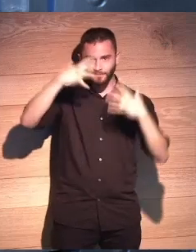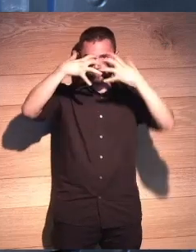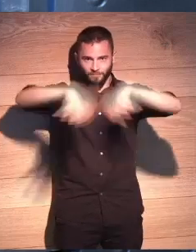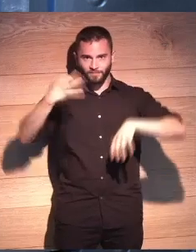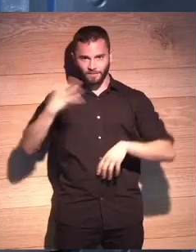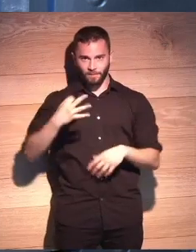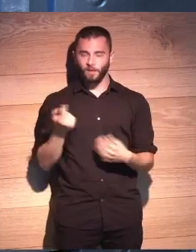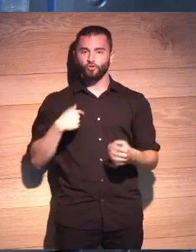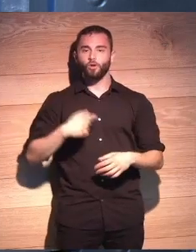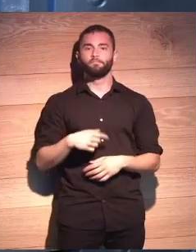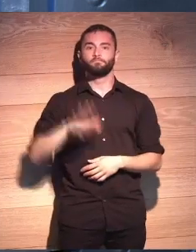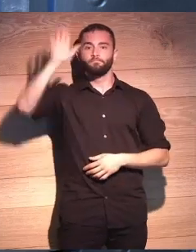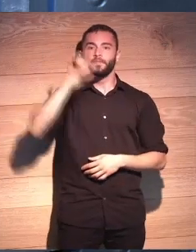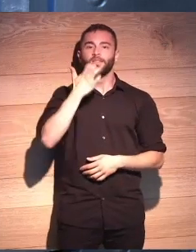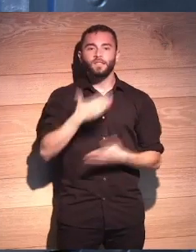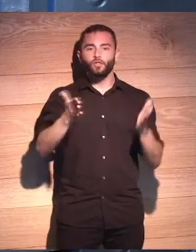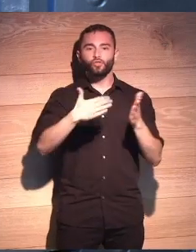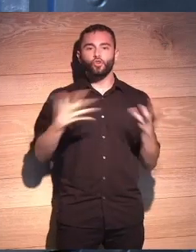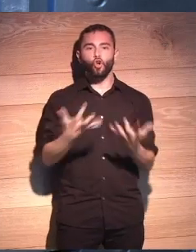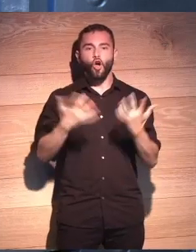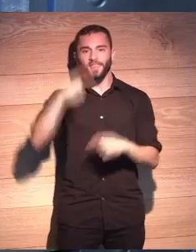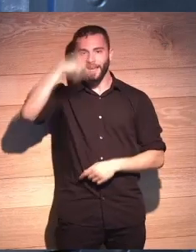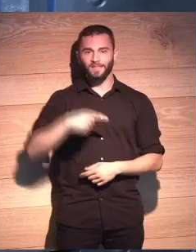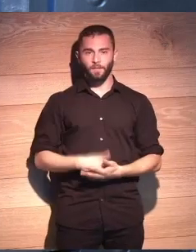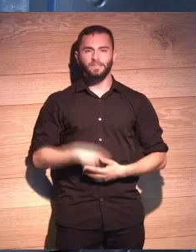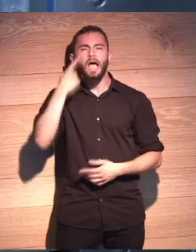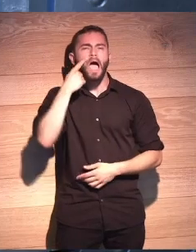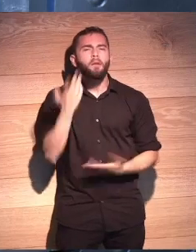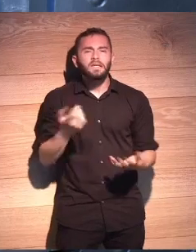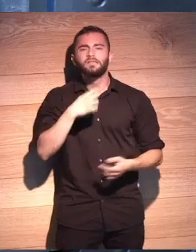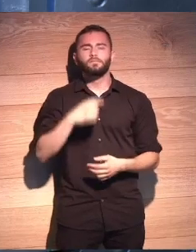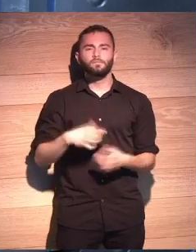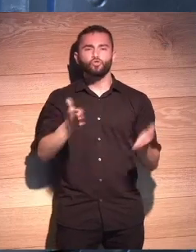cocinar? Os pido que levantéis la mano. ¿Quién cocina?